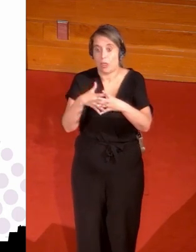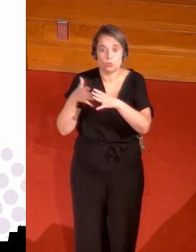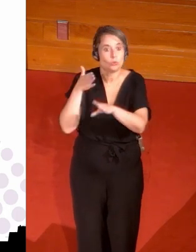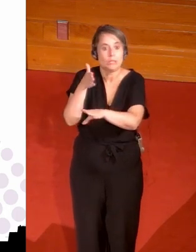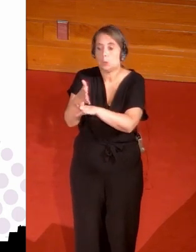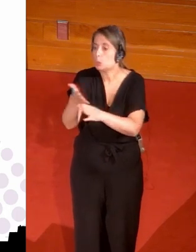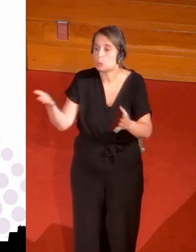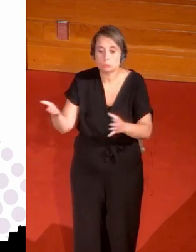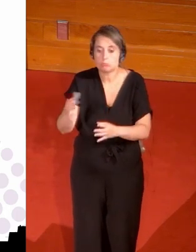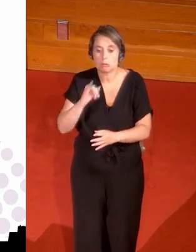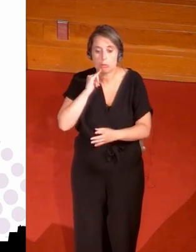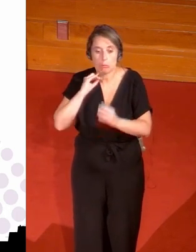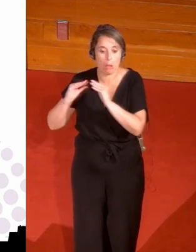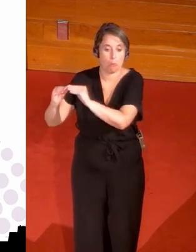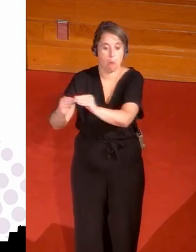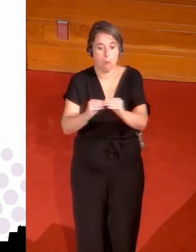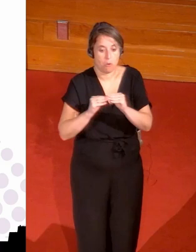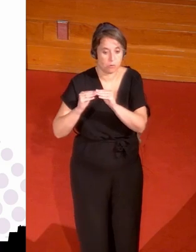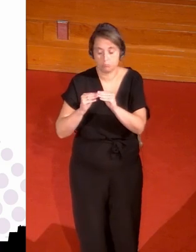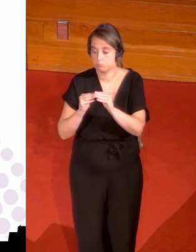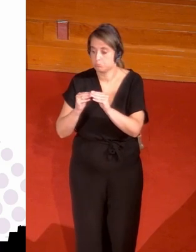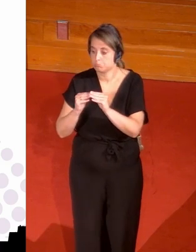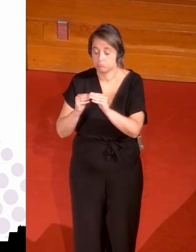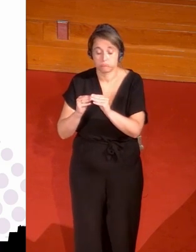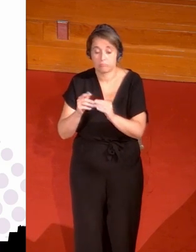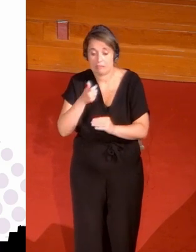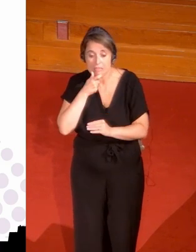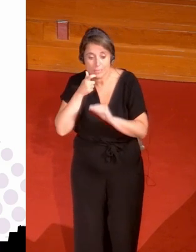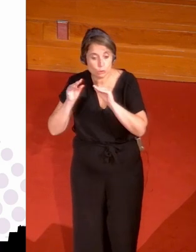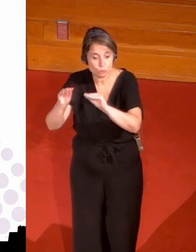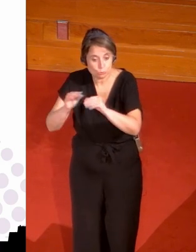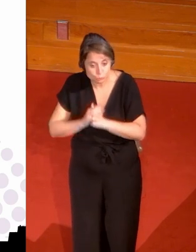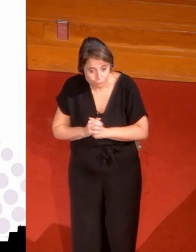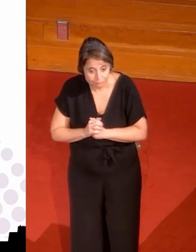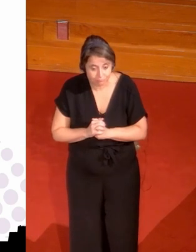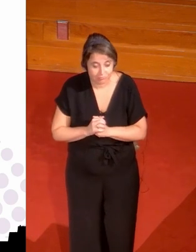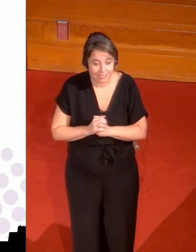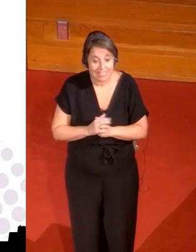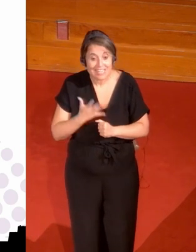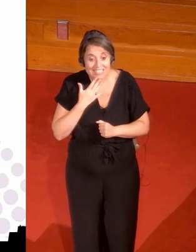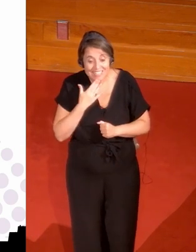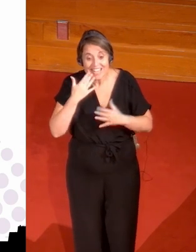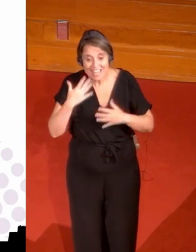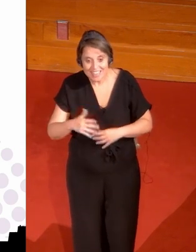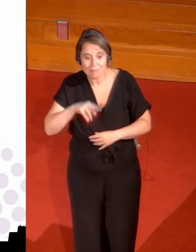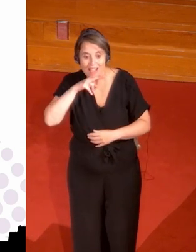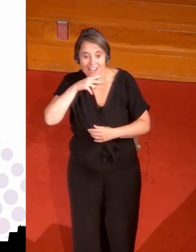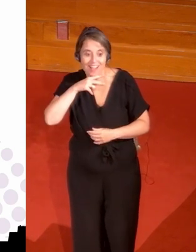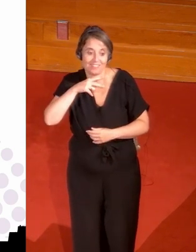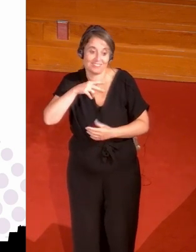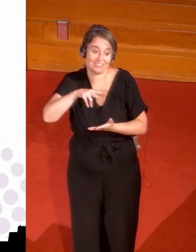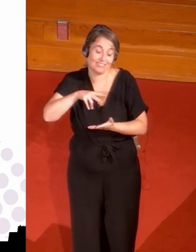vayas eh te hablan en inglés y es más si eres hispanoparlante Tienes la suerte de que